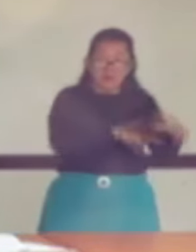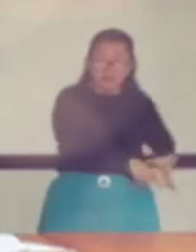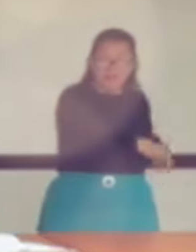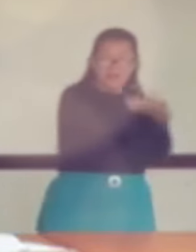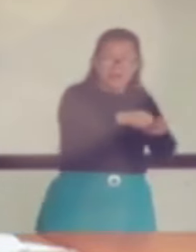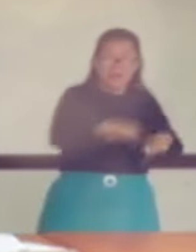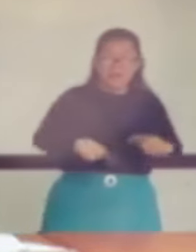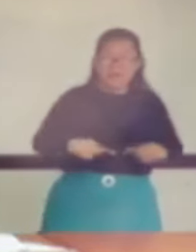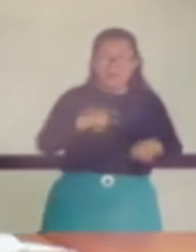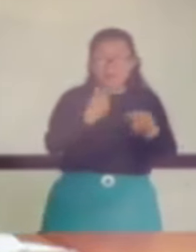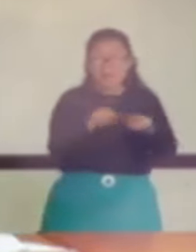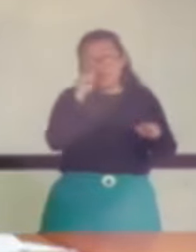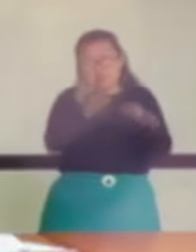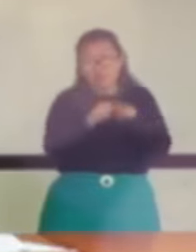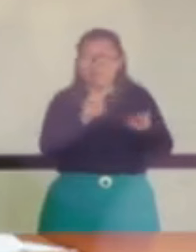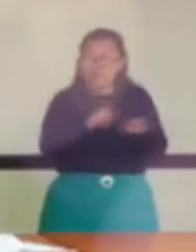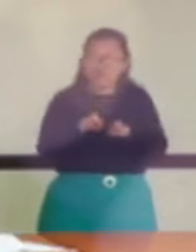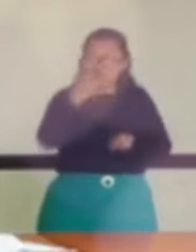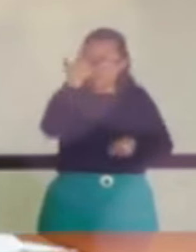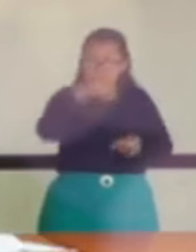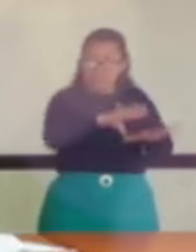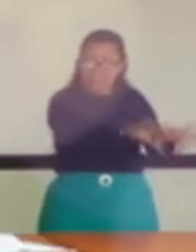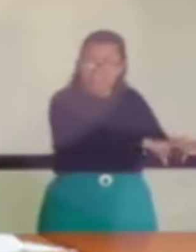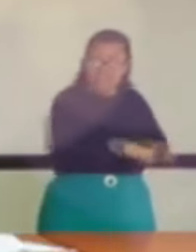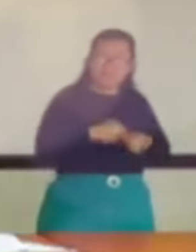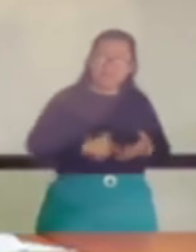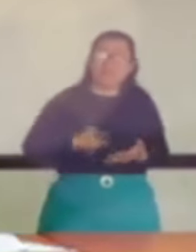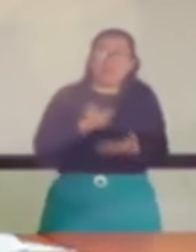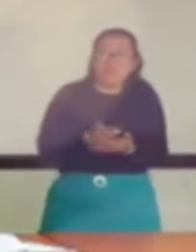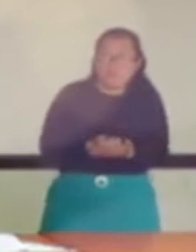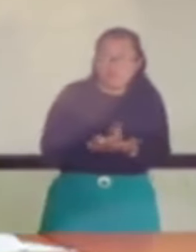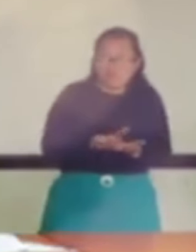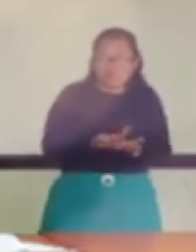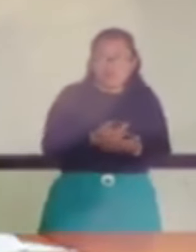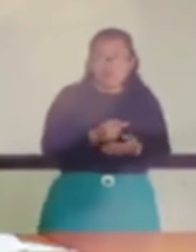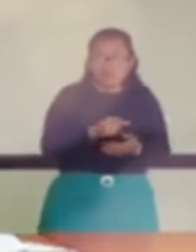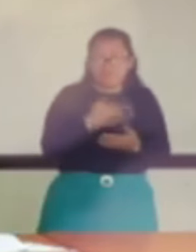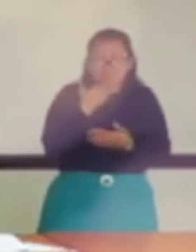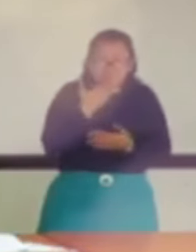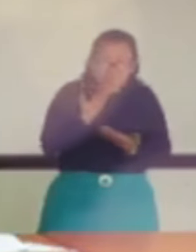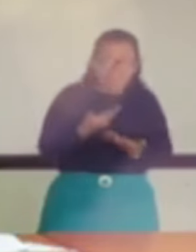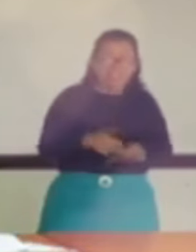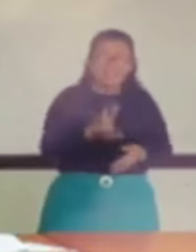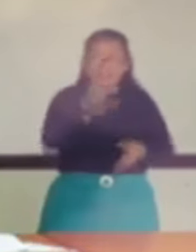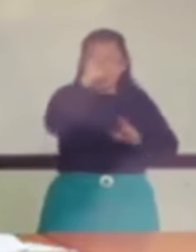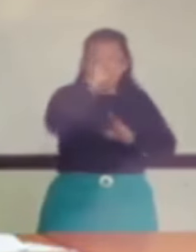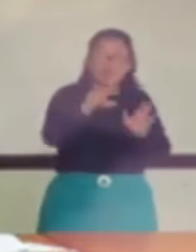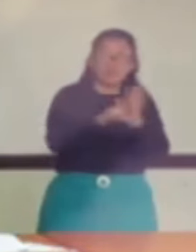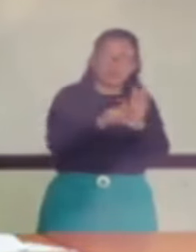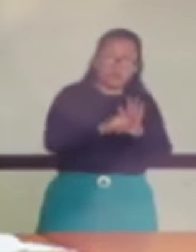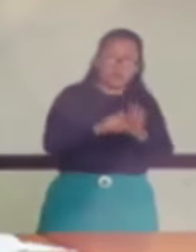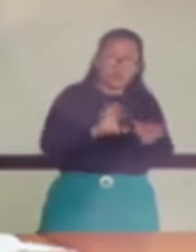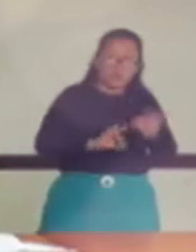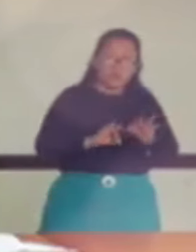y los venden, pero también hay una contraparte, que es aquellos que de alguna forma burlan también estos controles y los venden, ¿verdad?